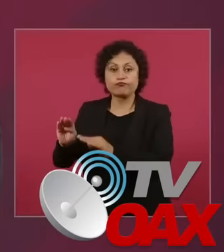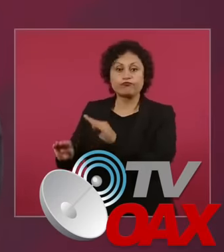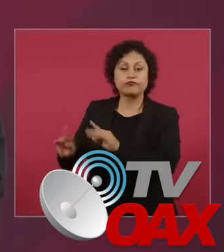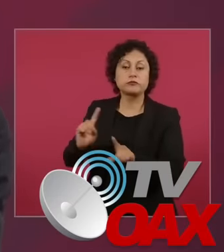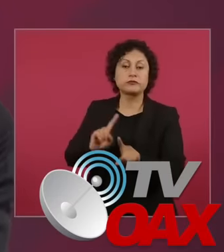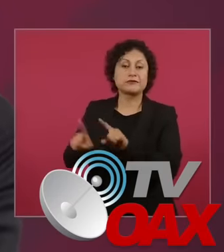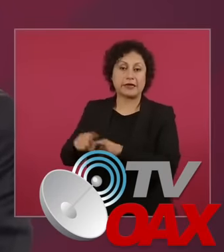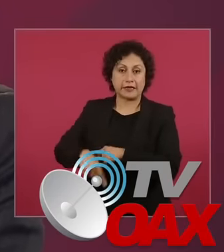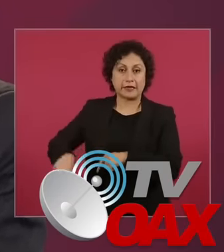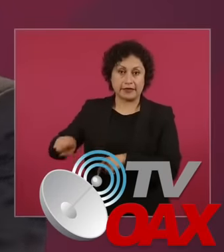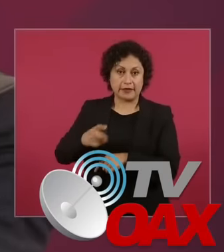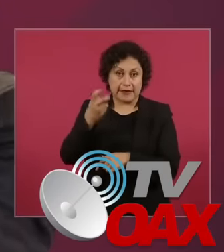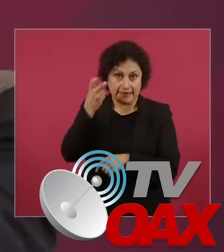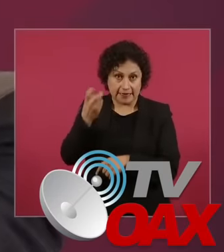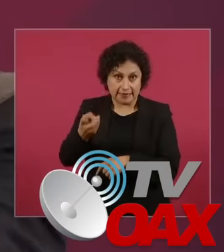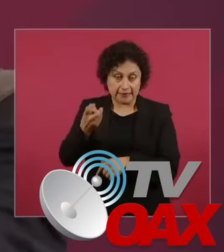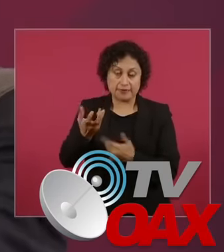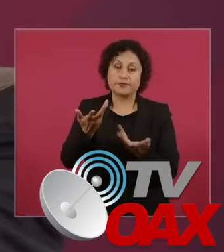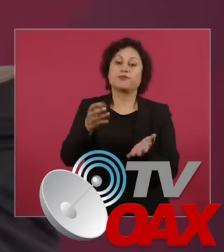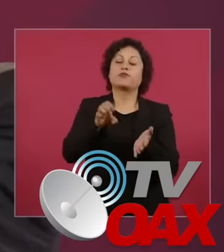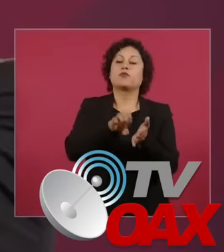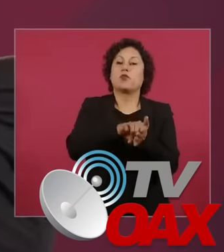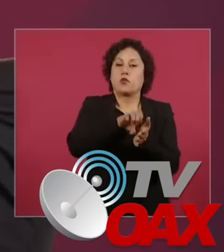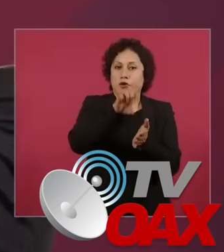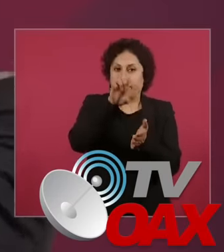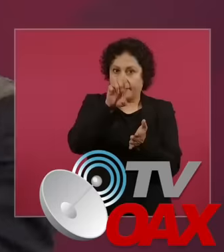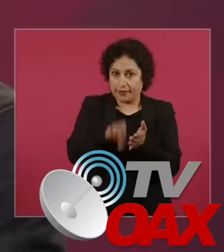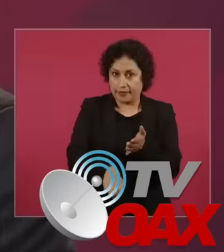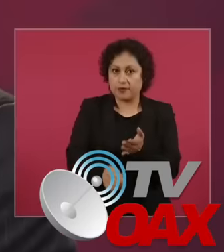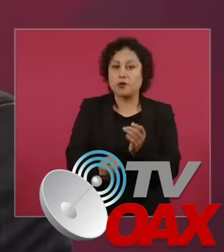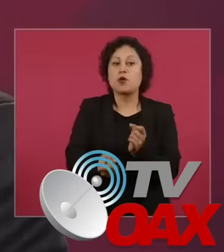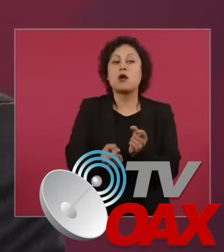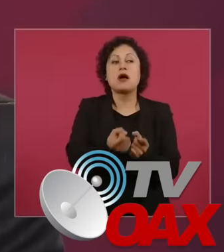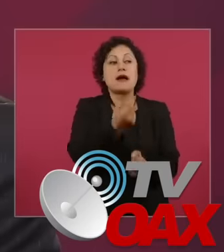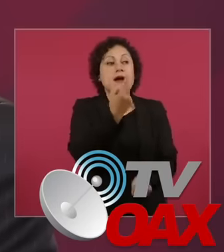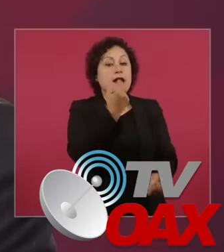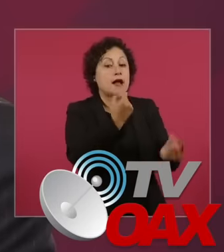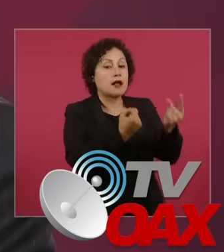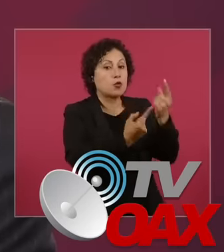Ahí es donde no estamos de acuerdo con quienes quieren regresar